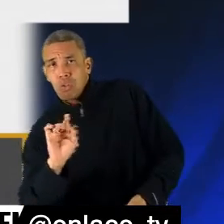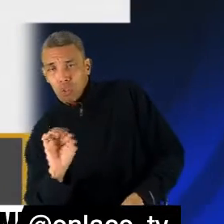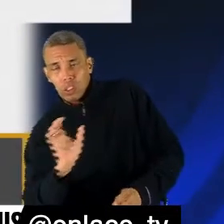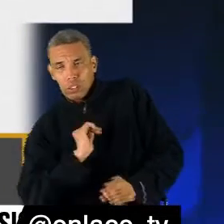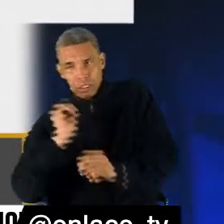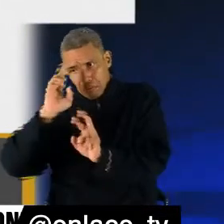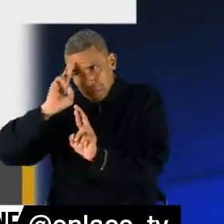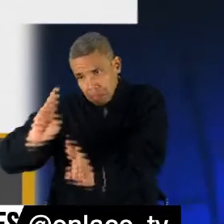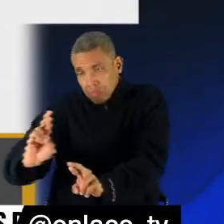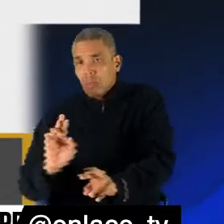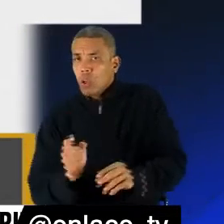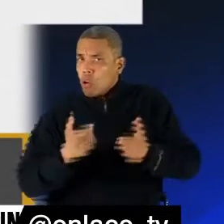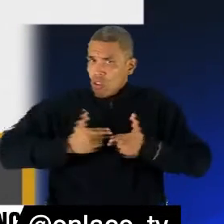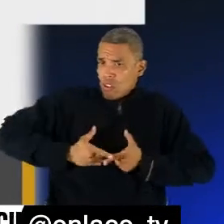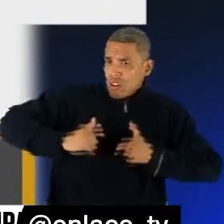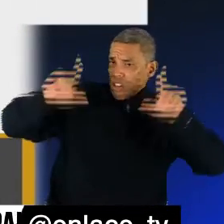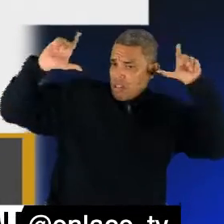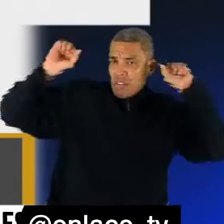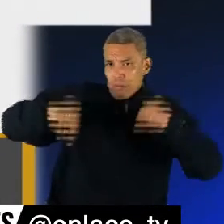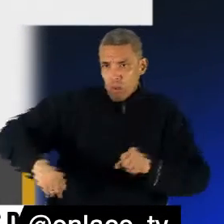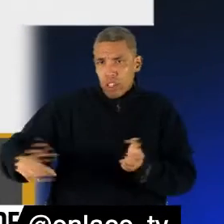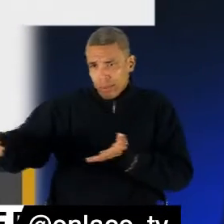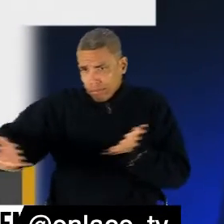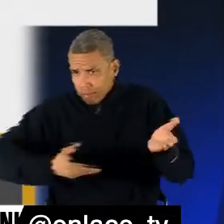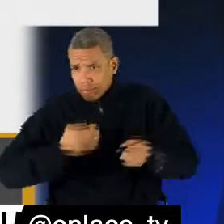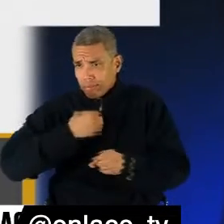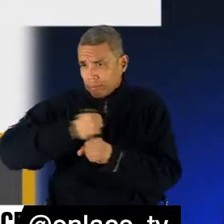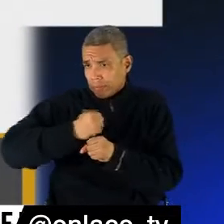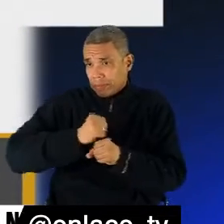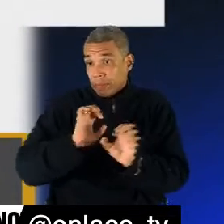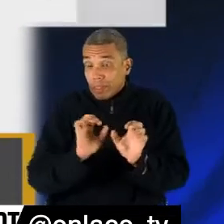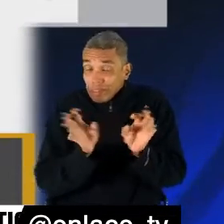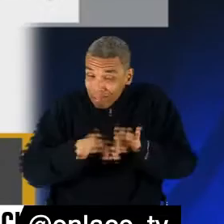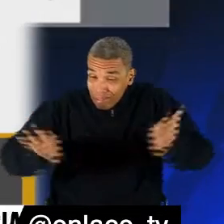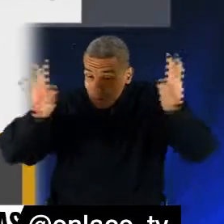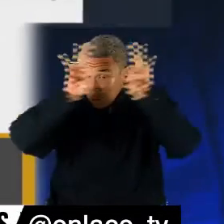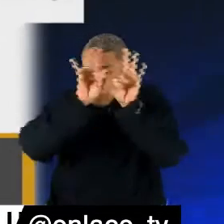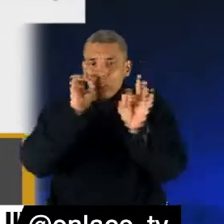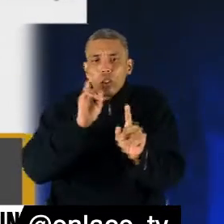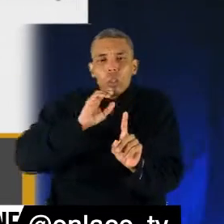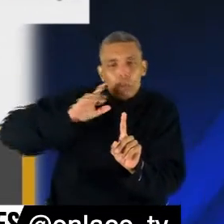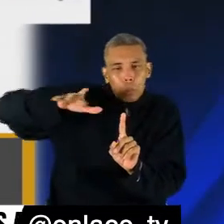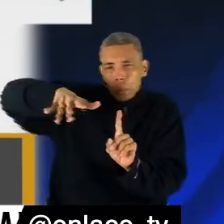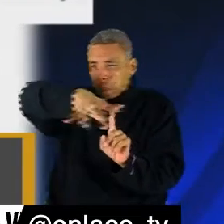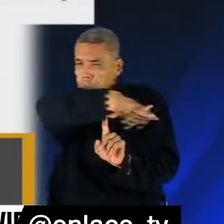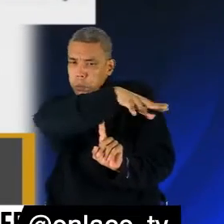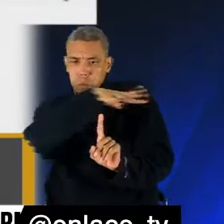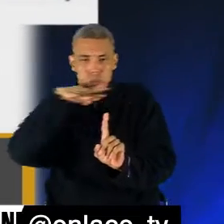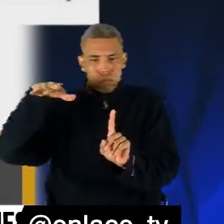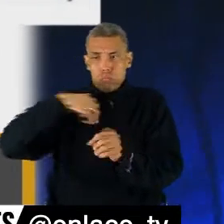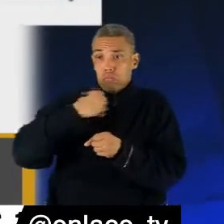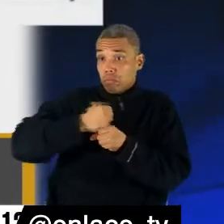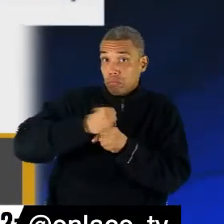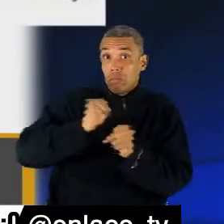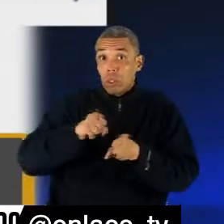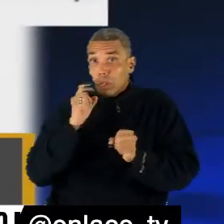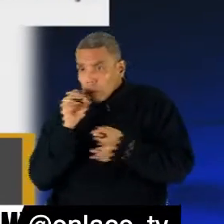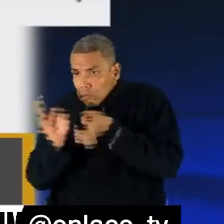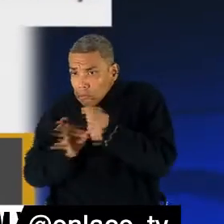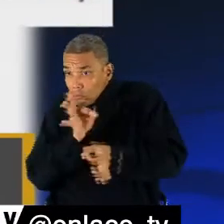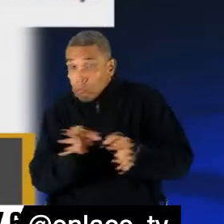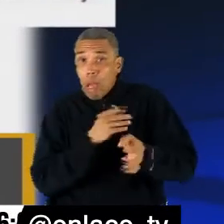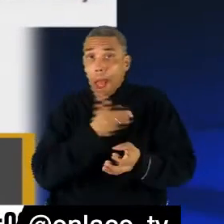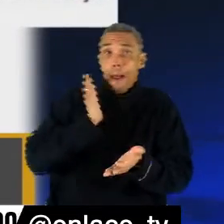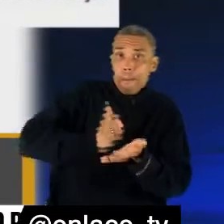en concordancia con el principio de la seguridad como prioridad en el trabajo. De igual forma, aseguran que Ecopetrol promueve y garantiza